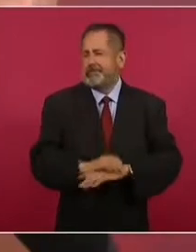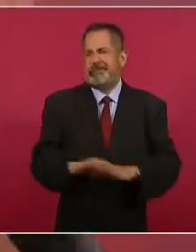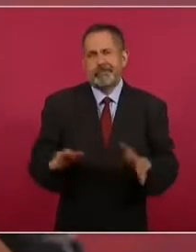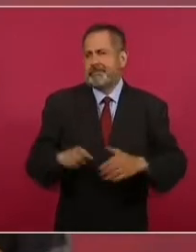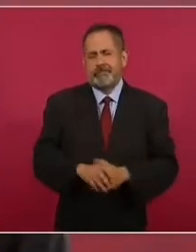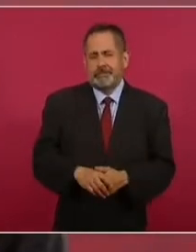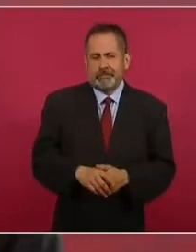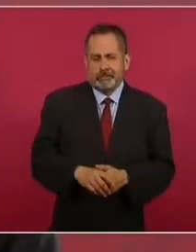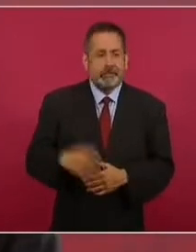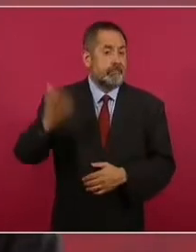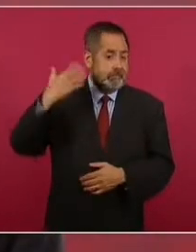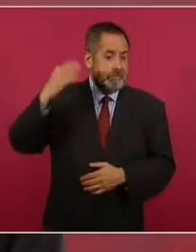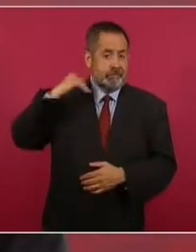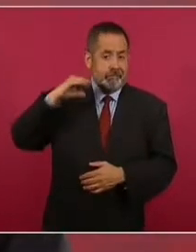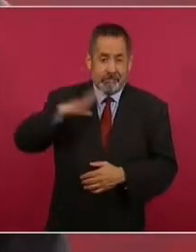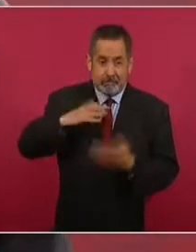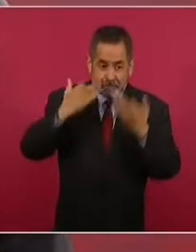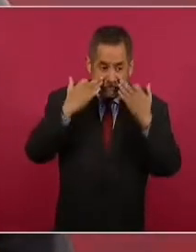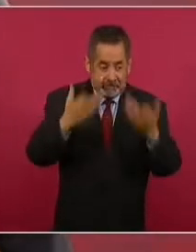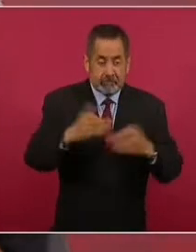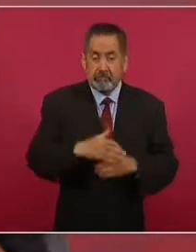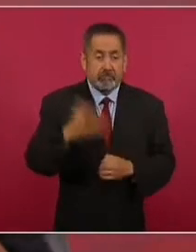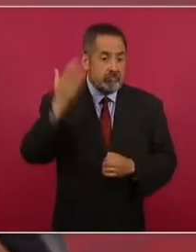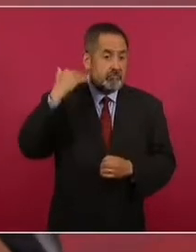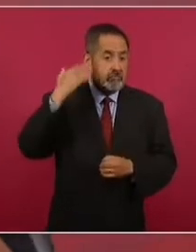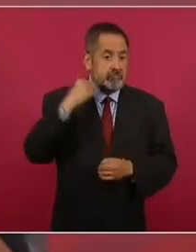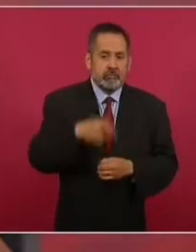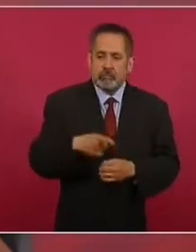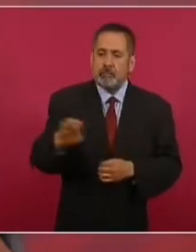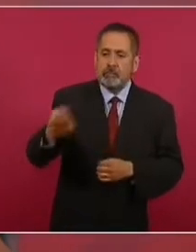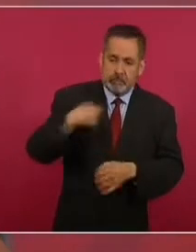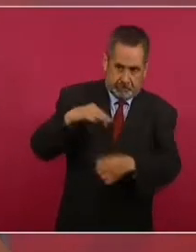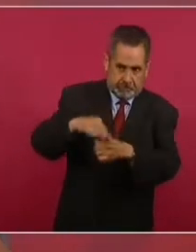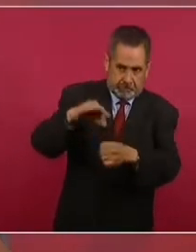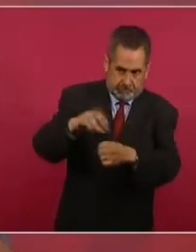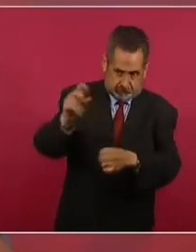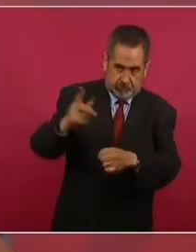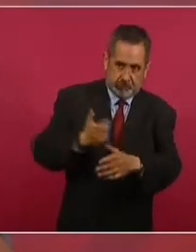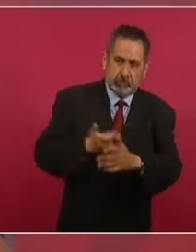Hay constancia, compraban los votos